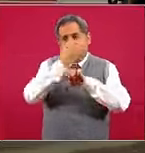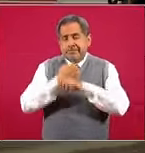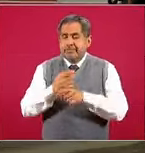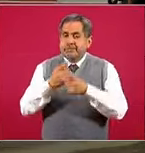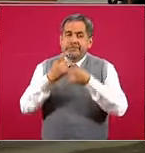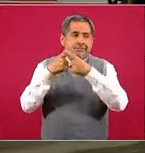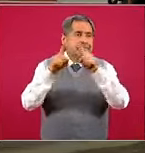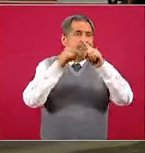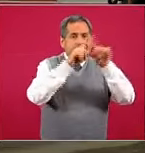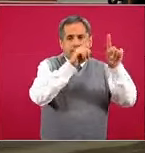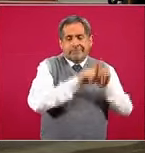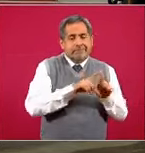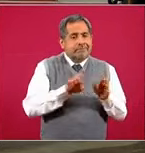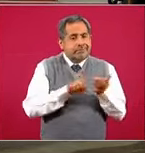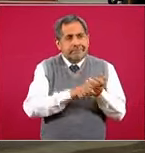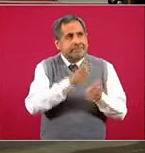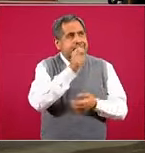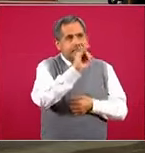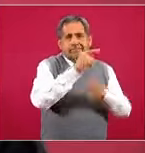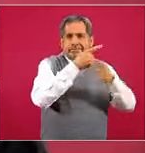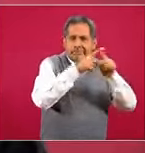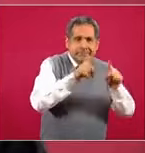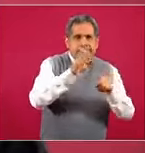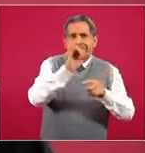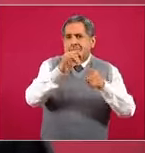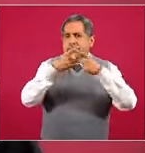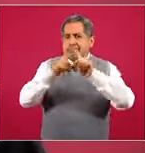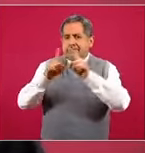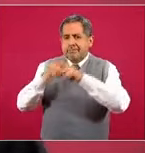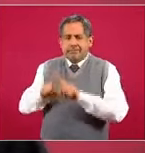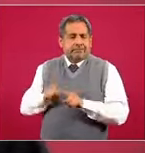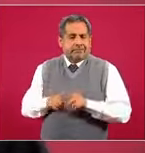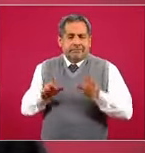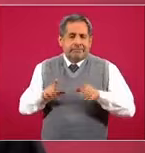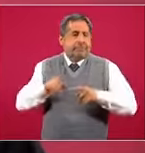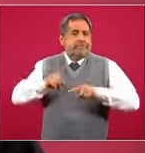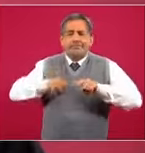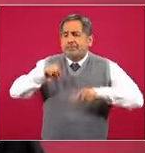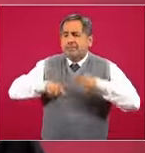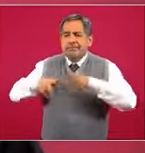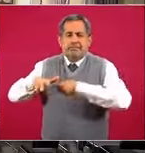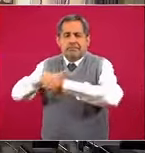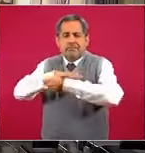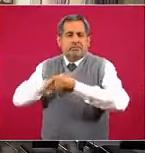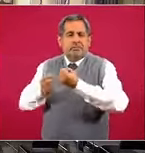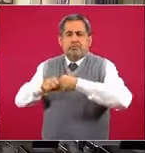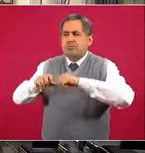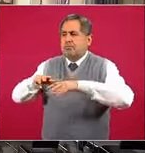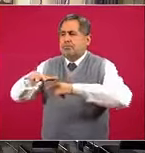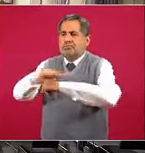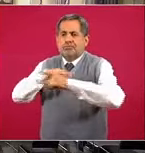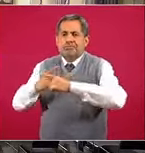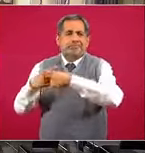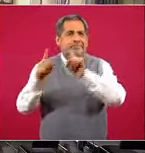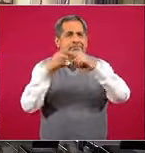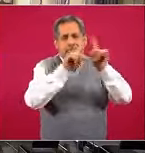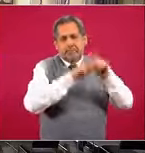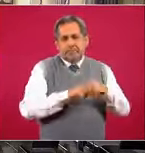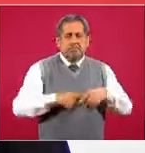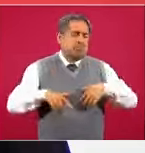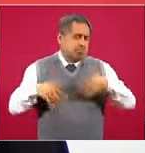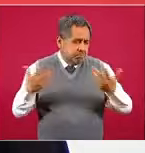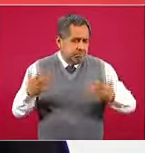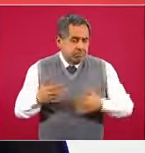tener particularidades en relación a la composición social que cada una de ellas tiene. Entonces,